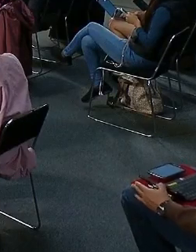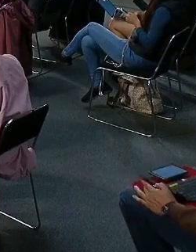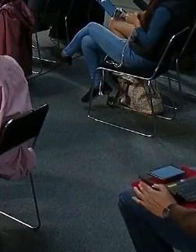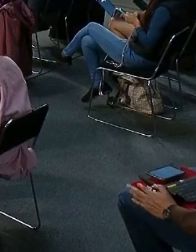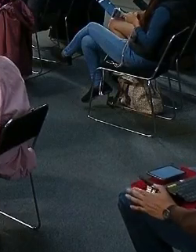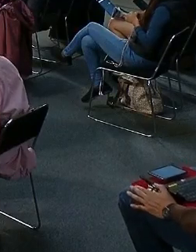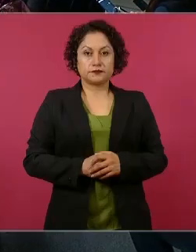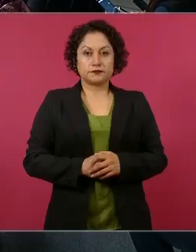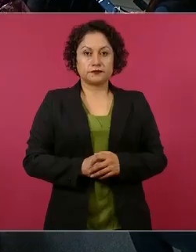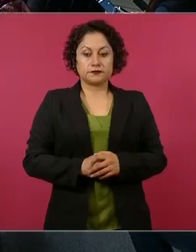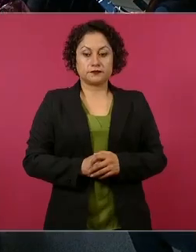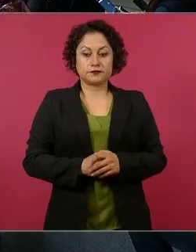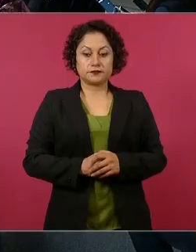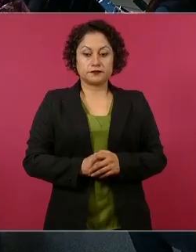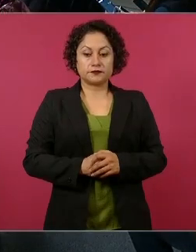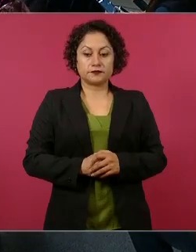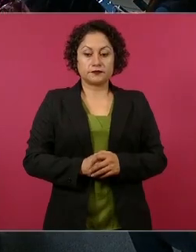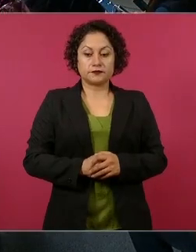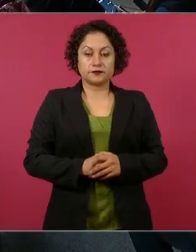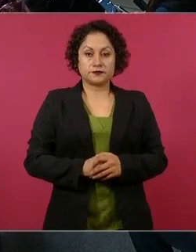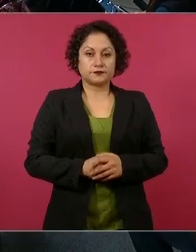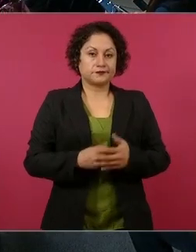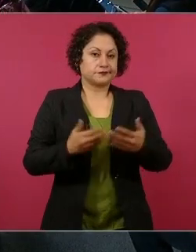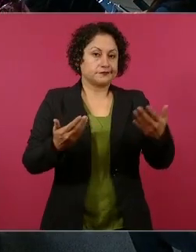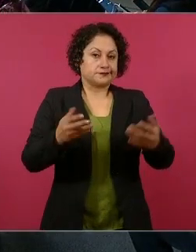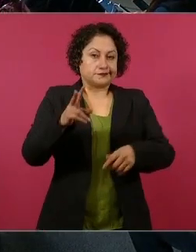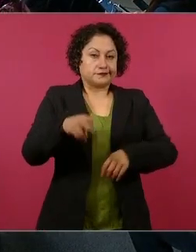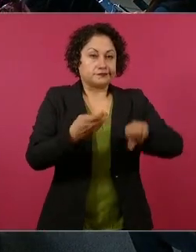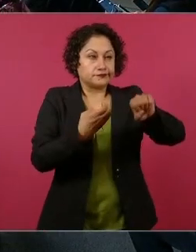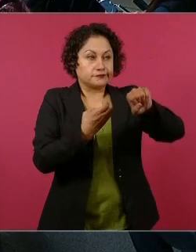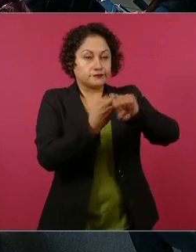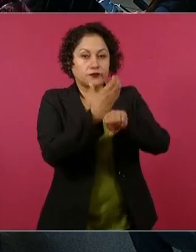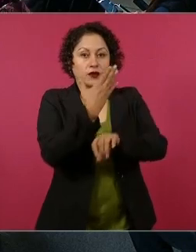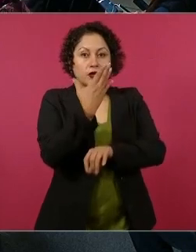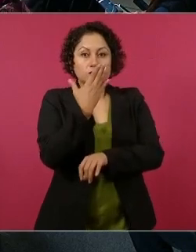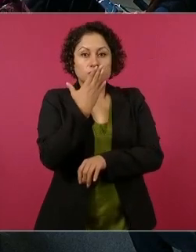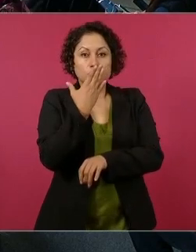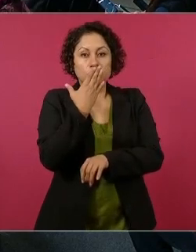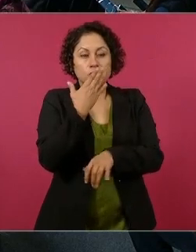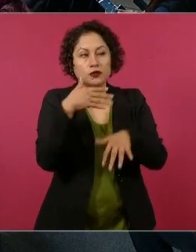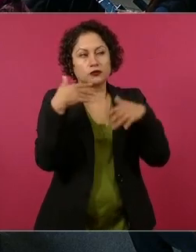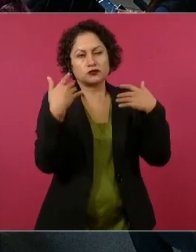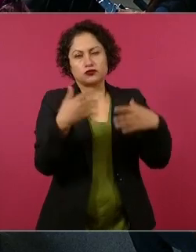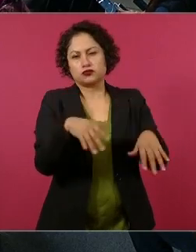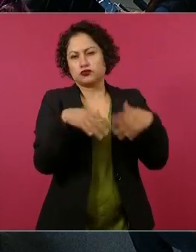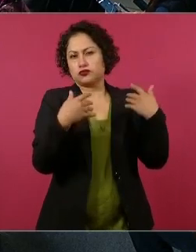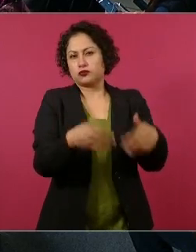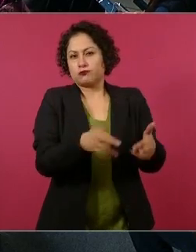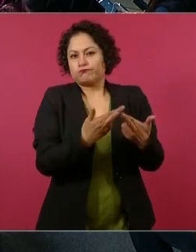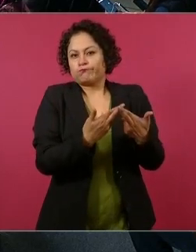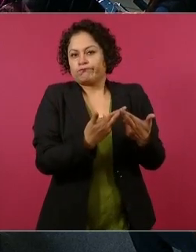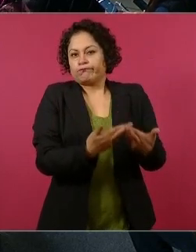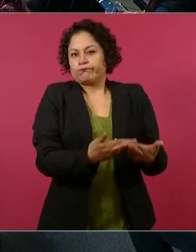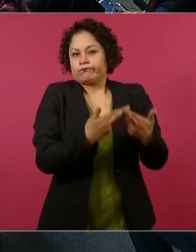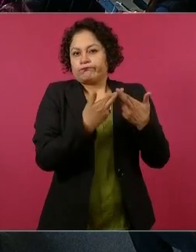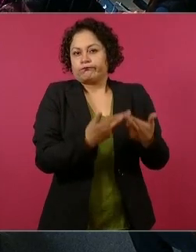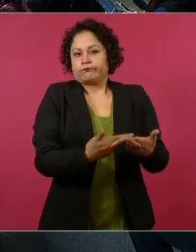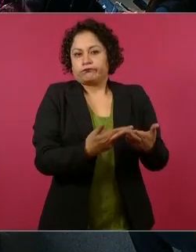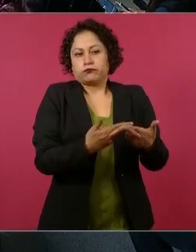tiene Sonora muchísimas posibilidades para el desarrollo, e